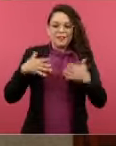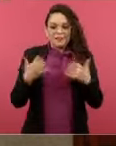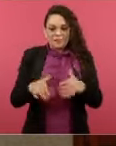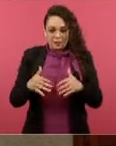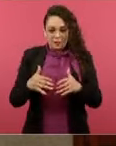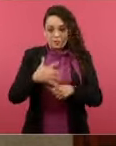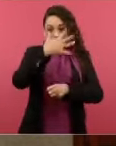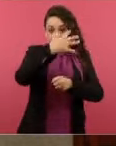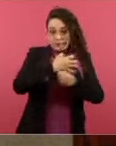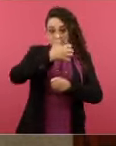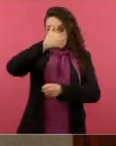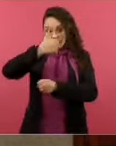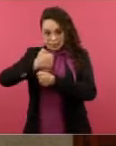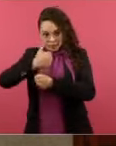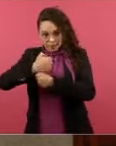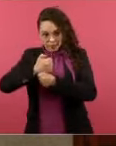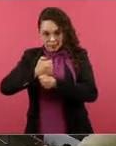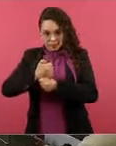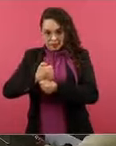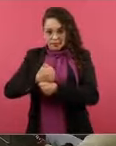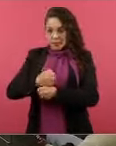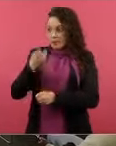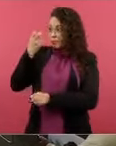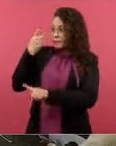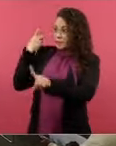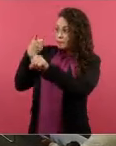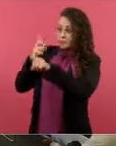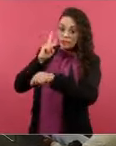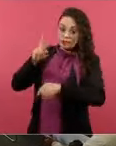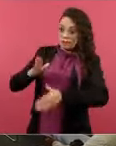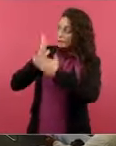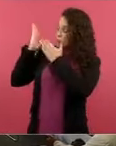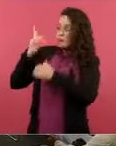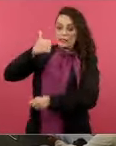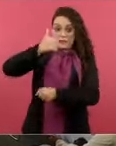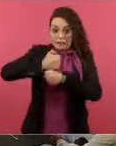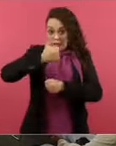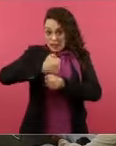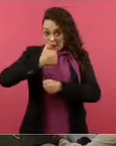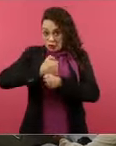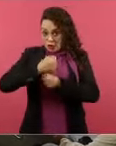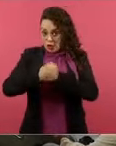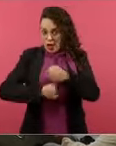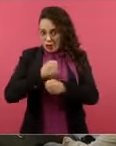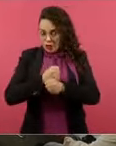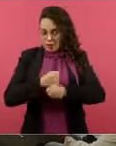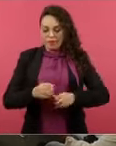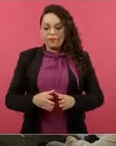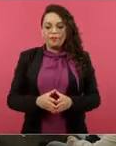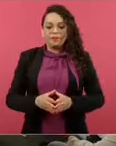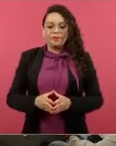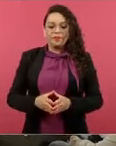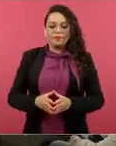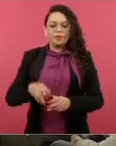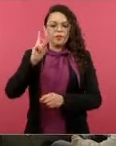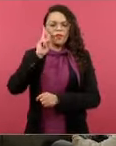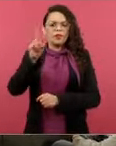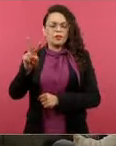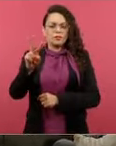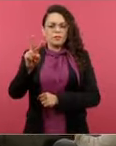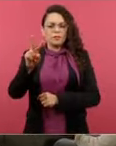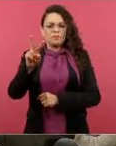grado, este es particularmente de sexto grado. Ahora bien, pues ahí está la portada, dicho sea de paso, felicidades